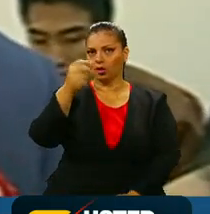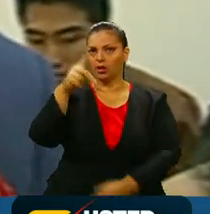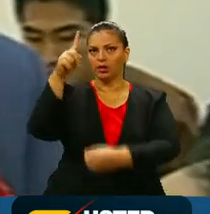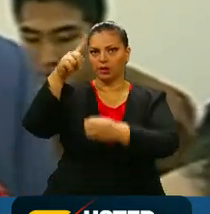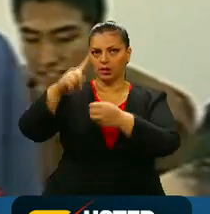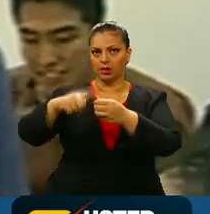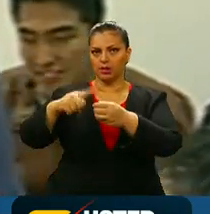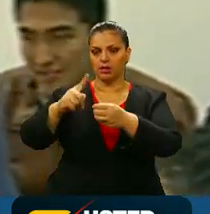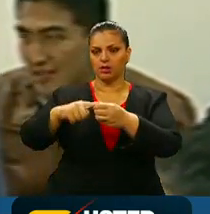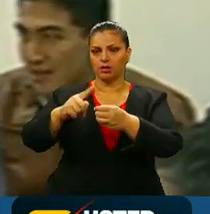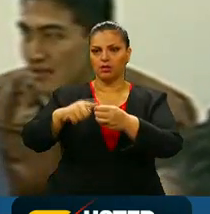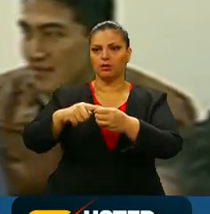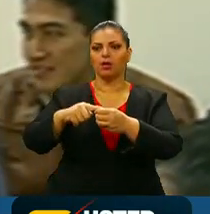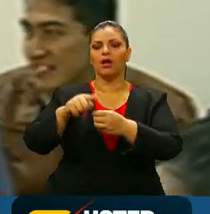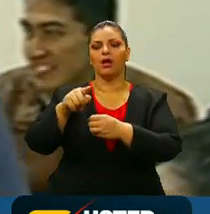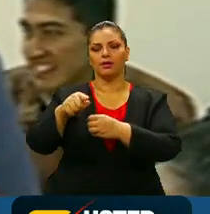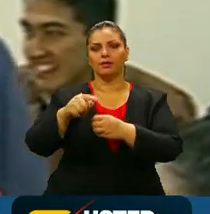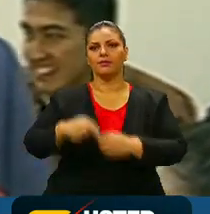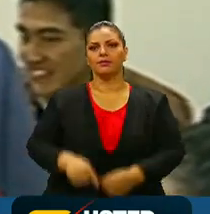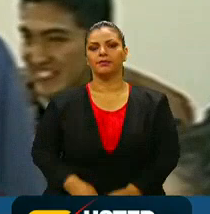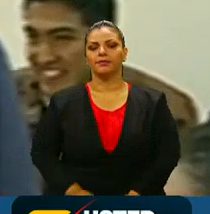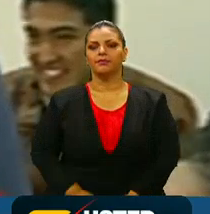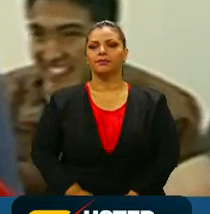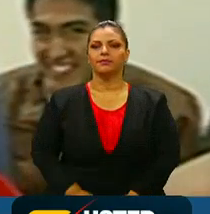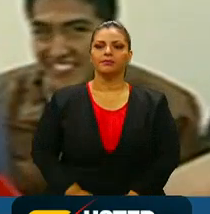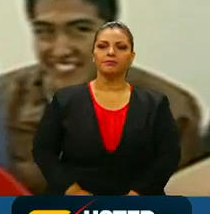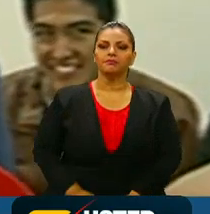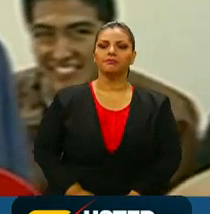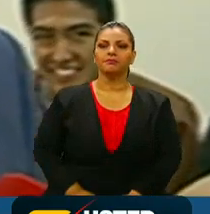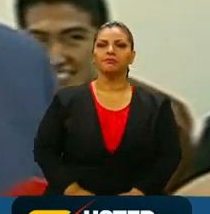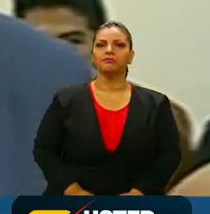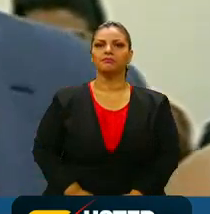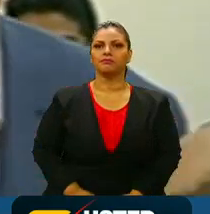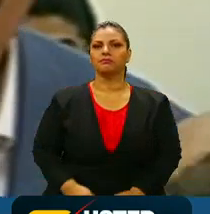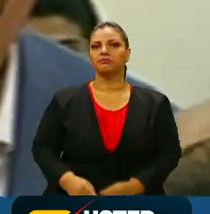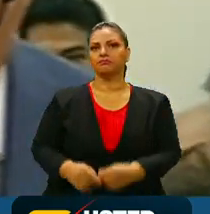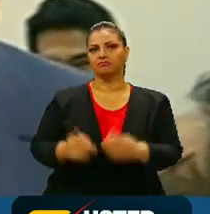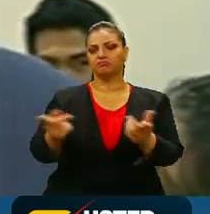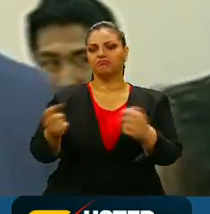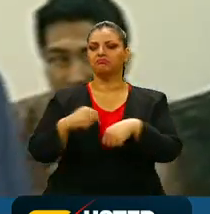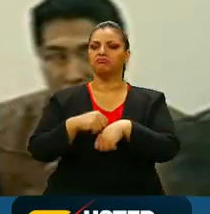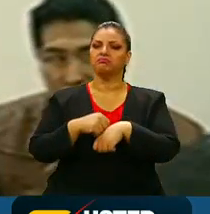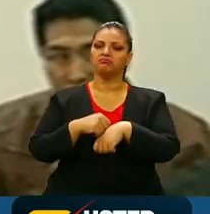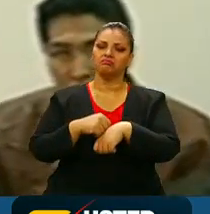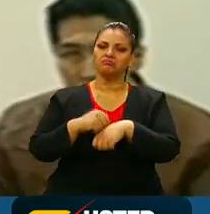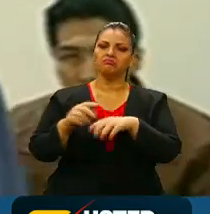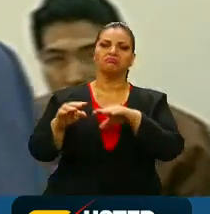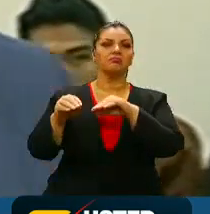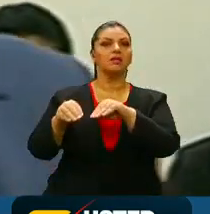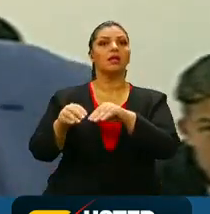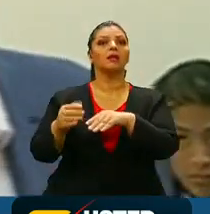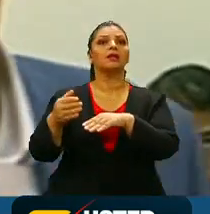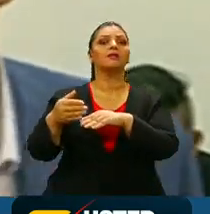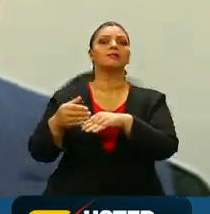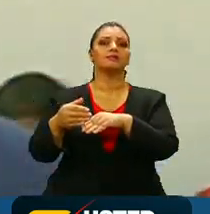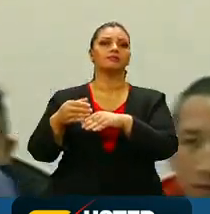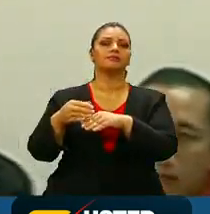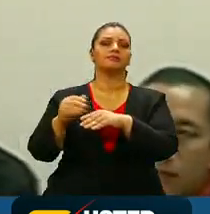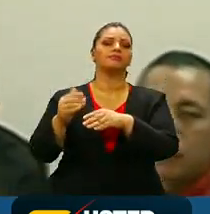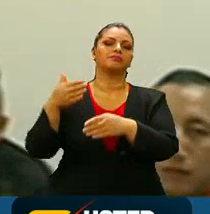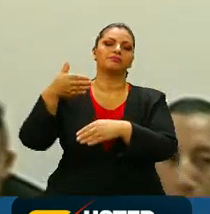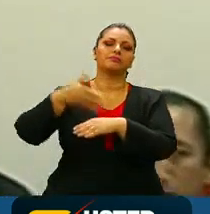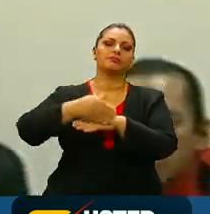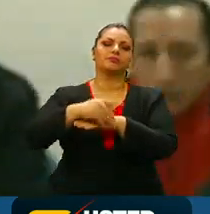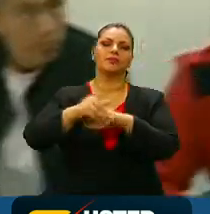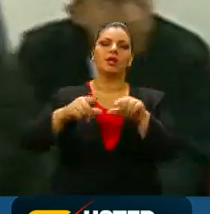primeros instantes y luego nos trasladaremos a la sede de Alianza País. Es lo que está previsto hasta el momento. ¿Cómo se vota en Guayaquil, ingeniero? En la ciudad de Quito.